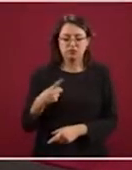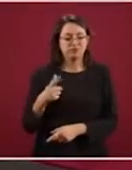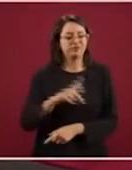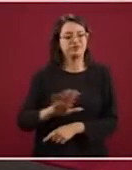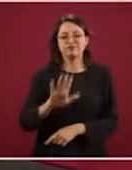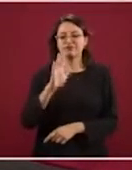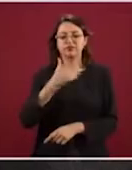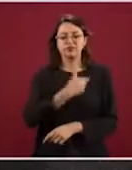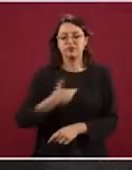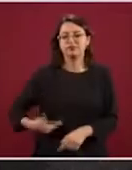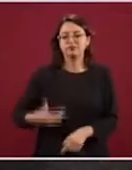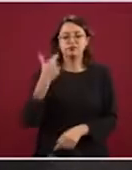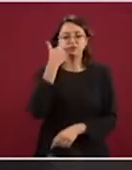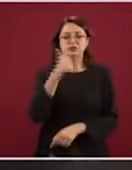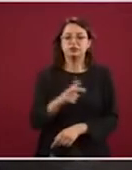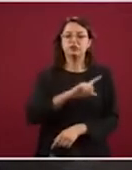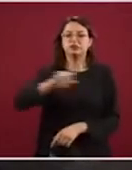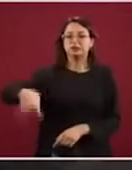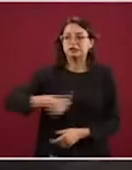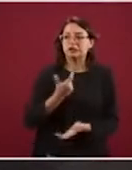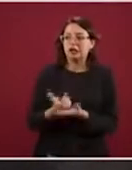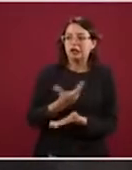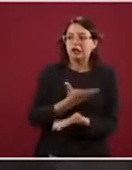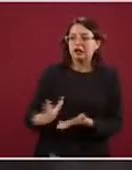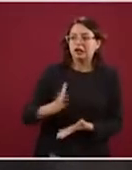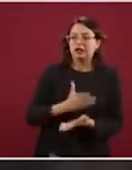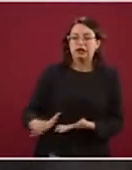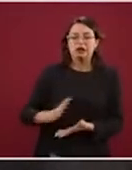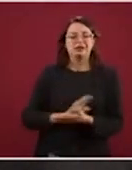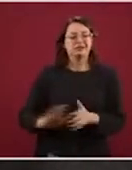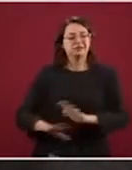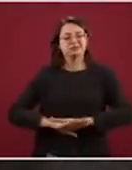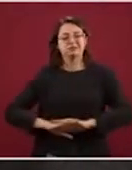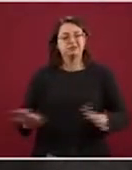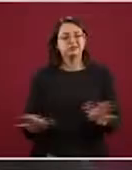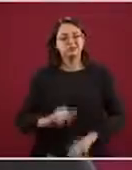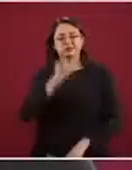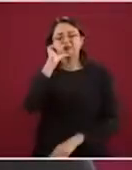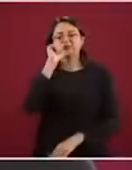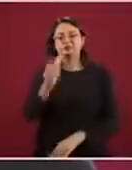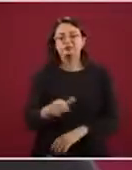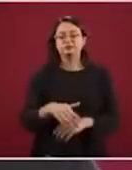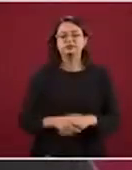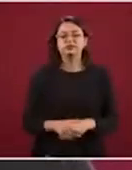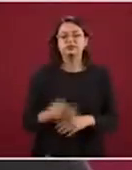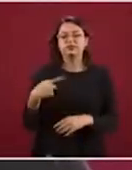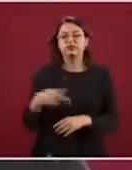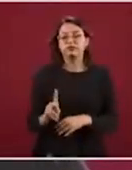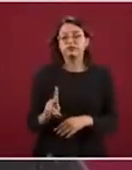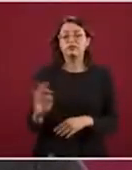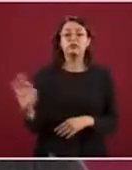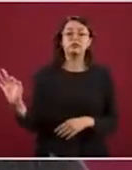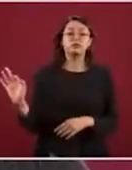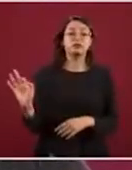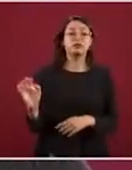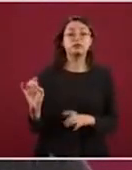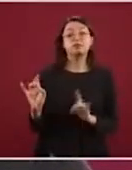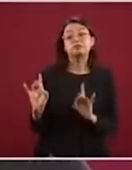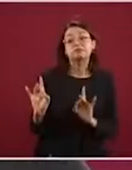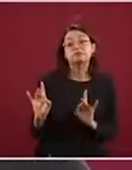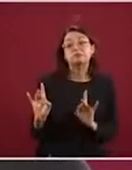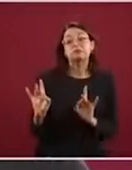deudas ni tampoco compromisos de pagos extraordinarios en este tipo de factores pero si hubiese necesidad de algunas en